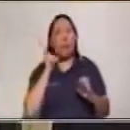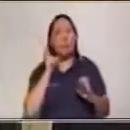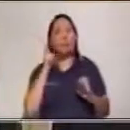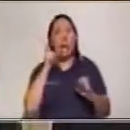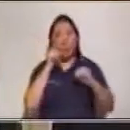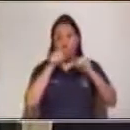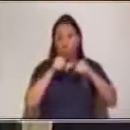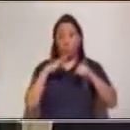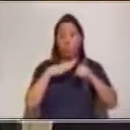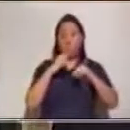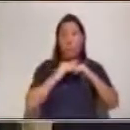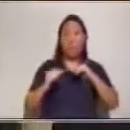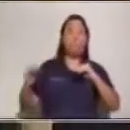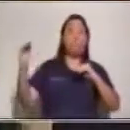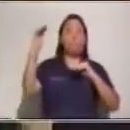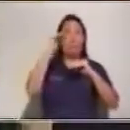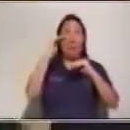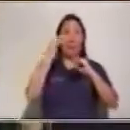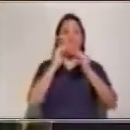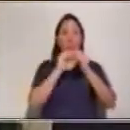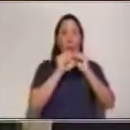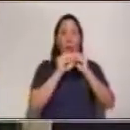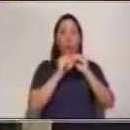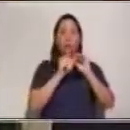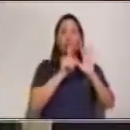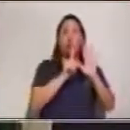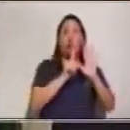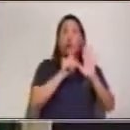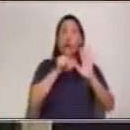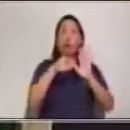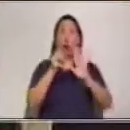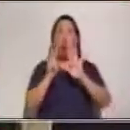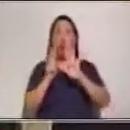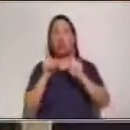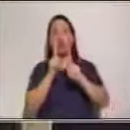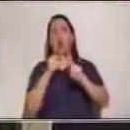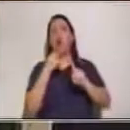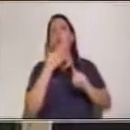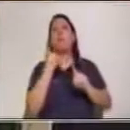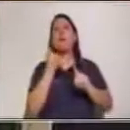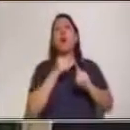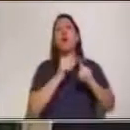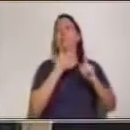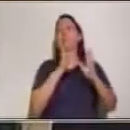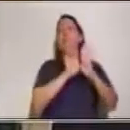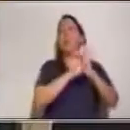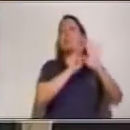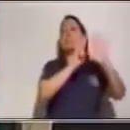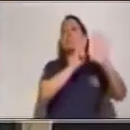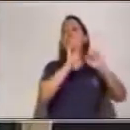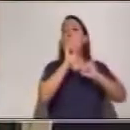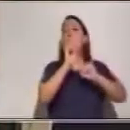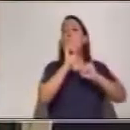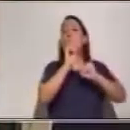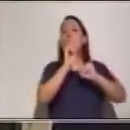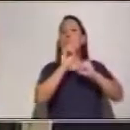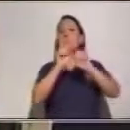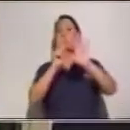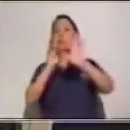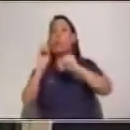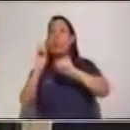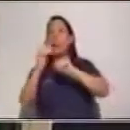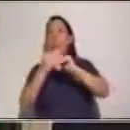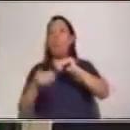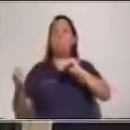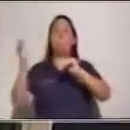más grandes que 6 y 8. Podríamos tener 60 y 80, por ejemplo, que tienen muchos